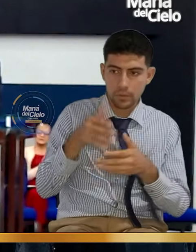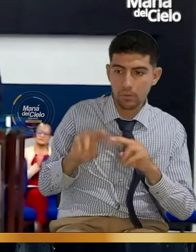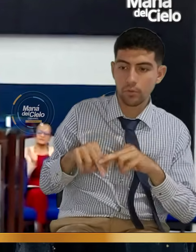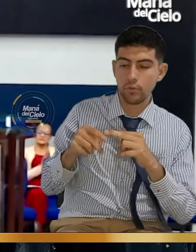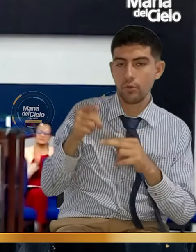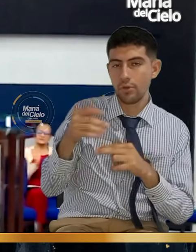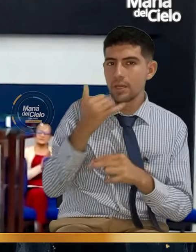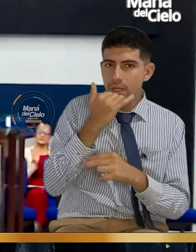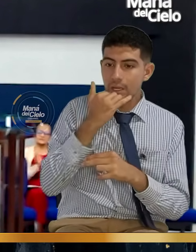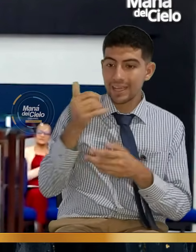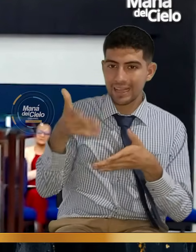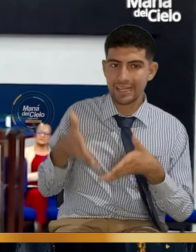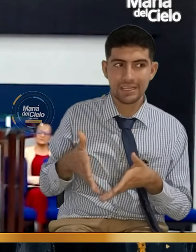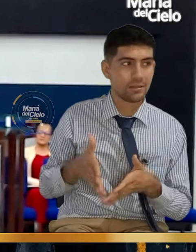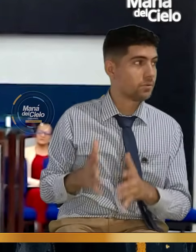Hermanos míos,